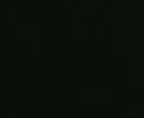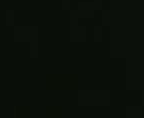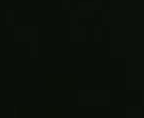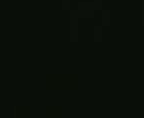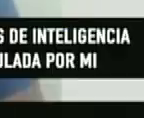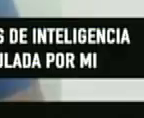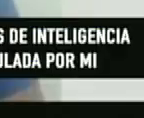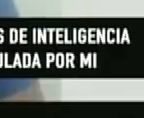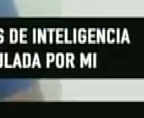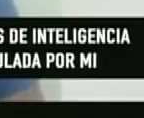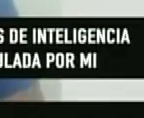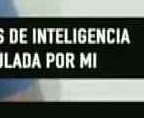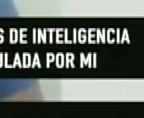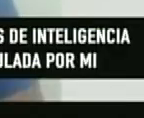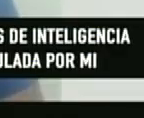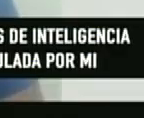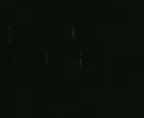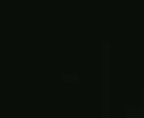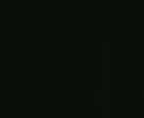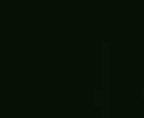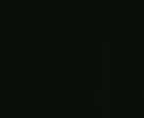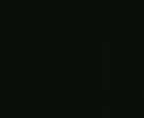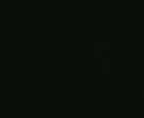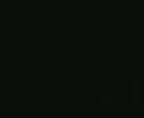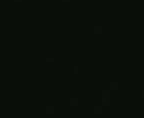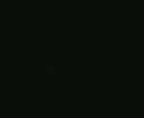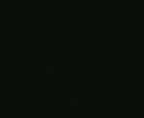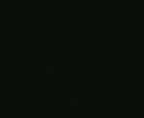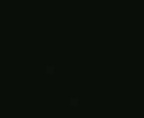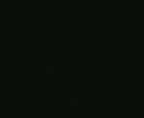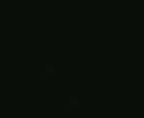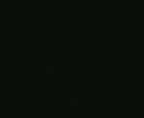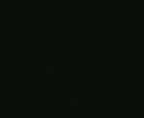17.075. He buscado